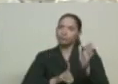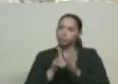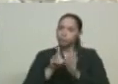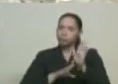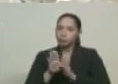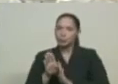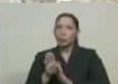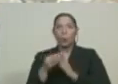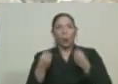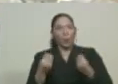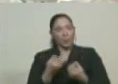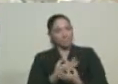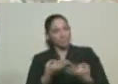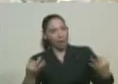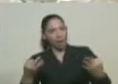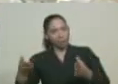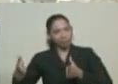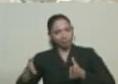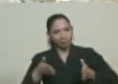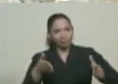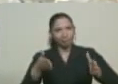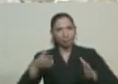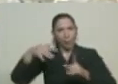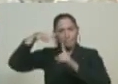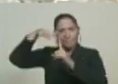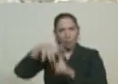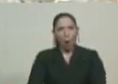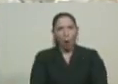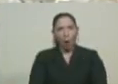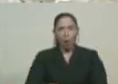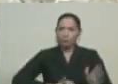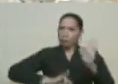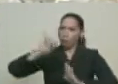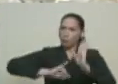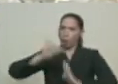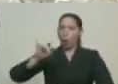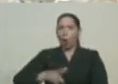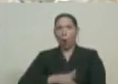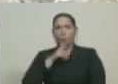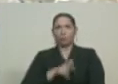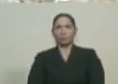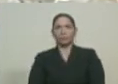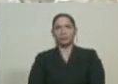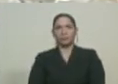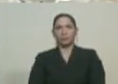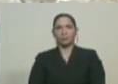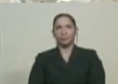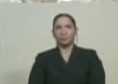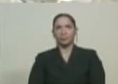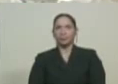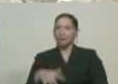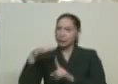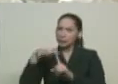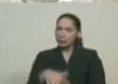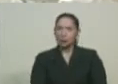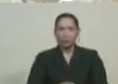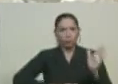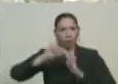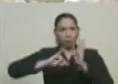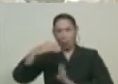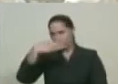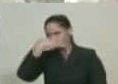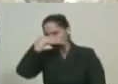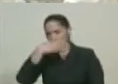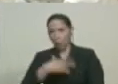al éxito, para que nos conduzca a la derrota de la hiperinflación inducida, de la hiperinflación criminal, que nos